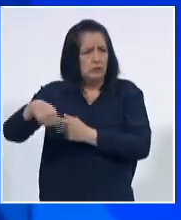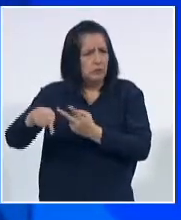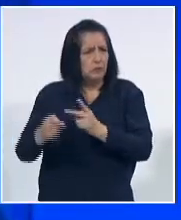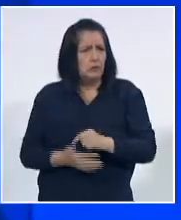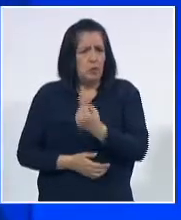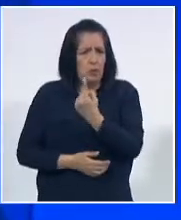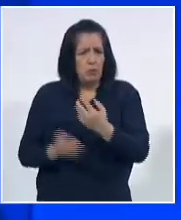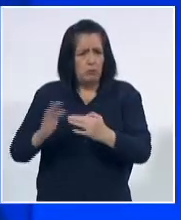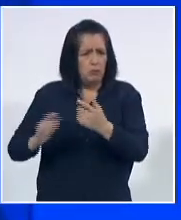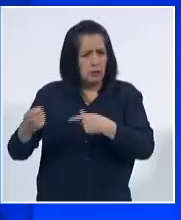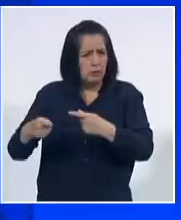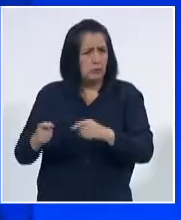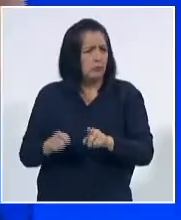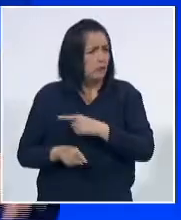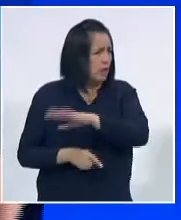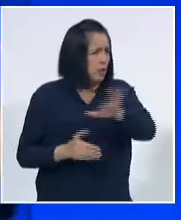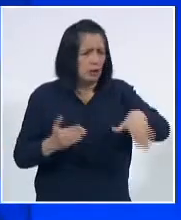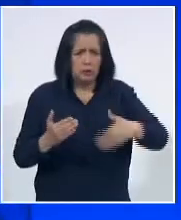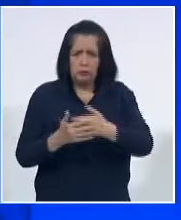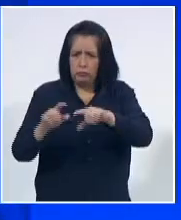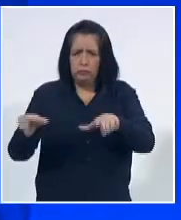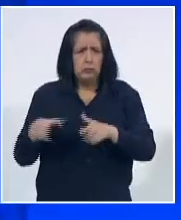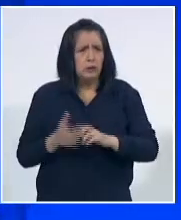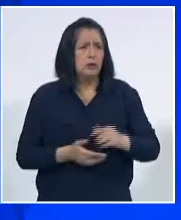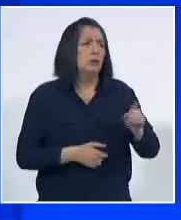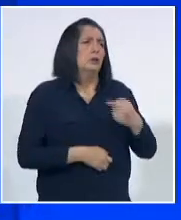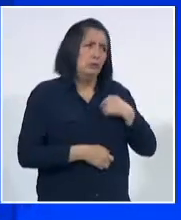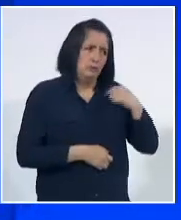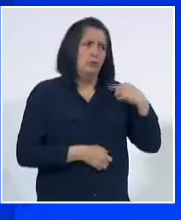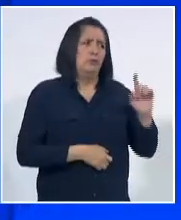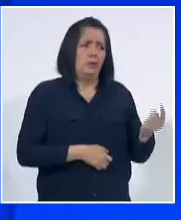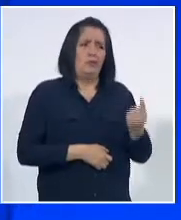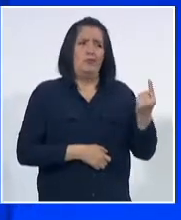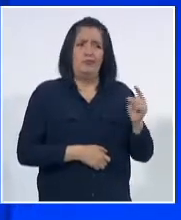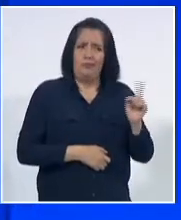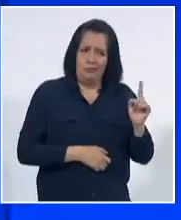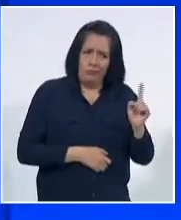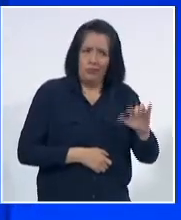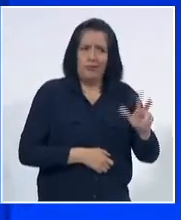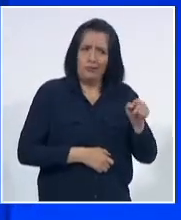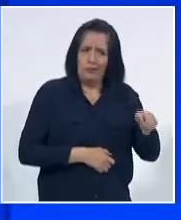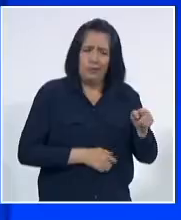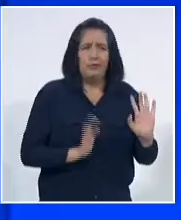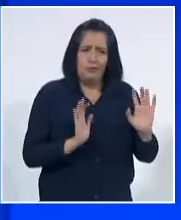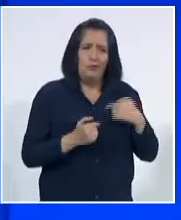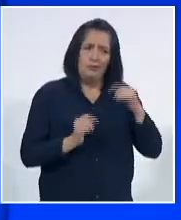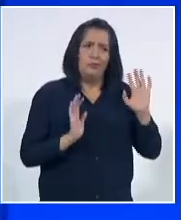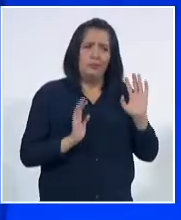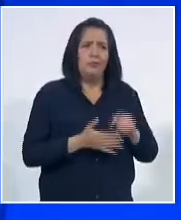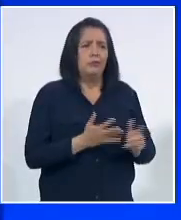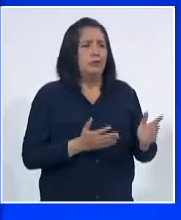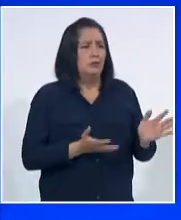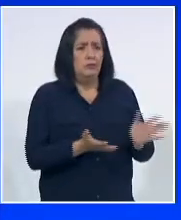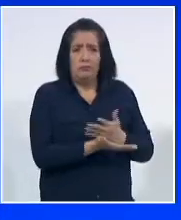un negocio, sino afecta a toda una zona. Yo estoy más que seguro que no es la única víctima de esta banda. Como sabemos, tampoco